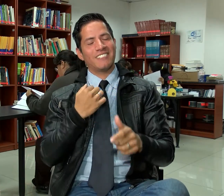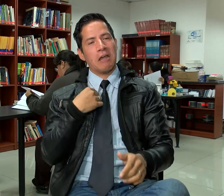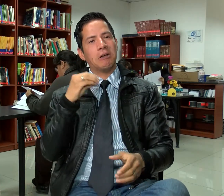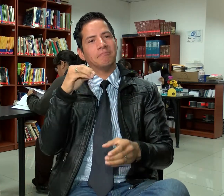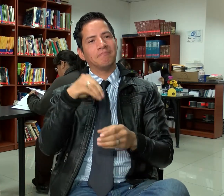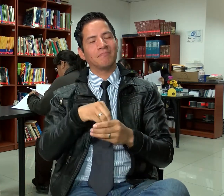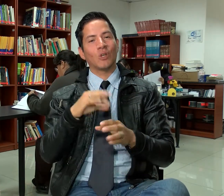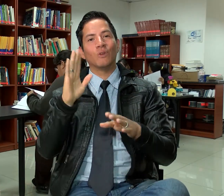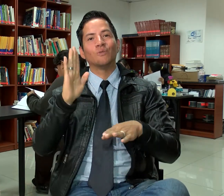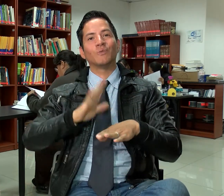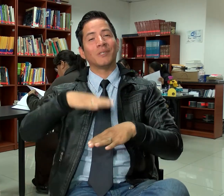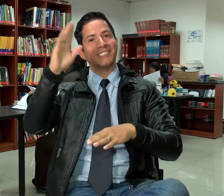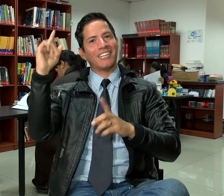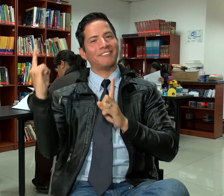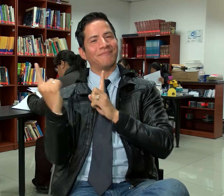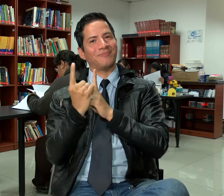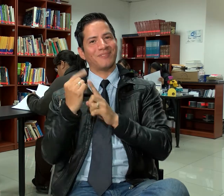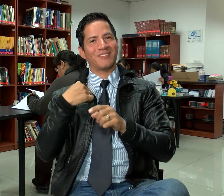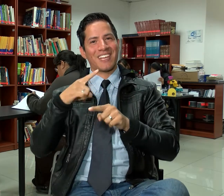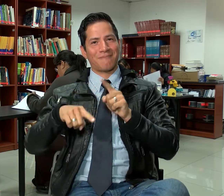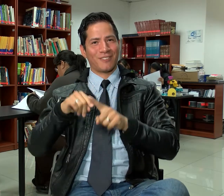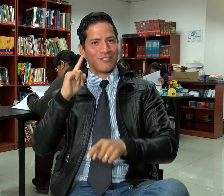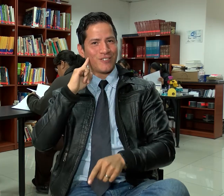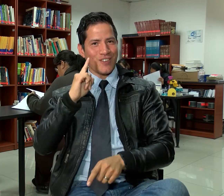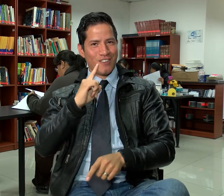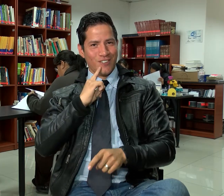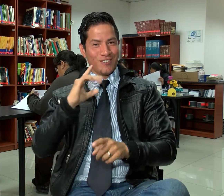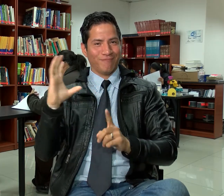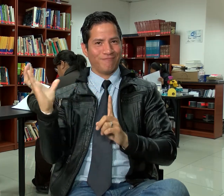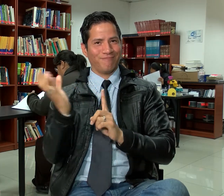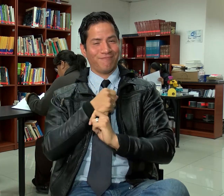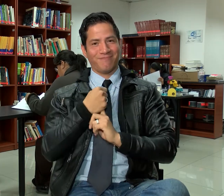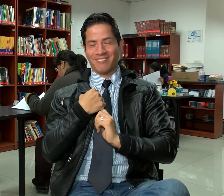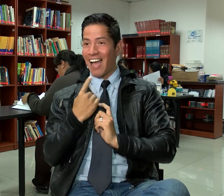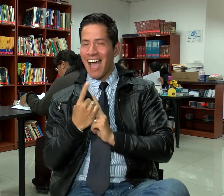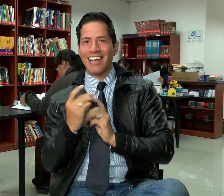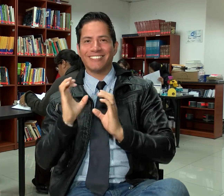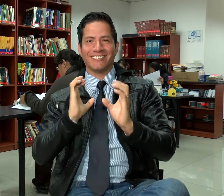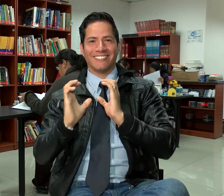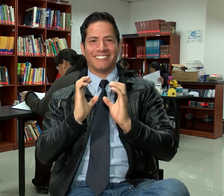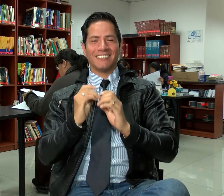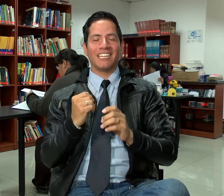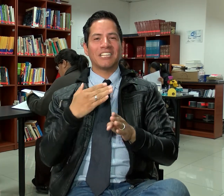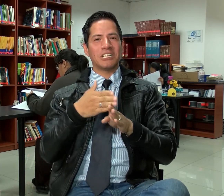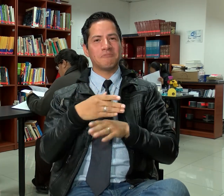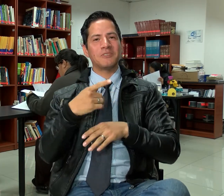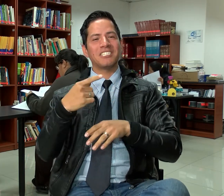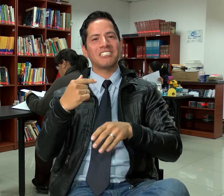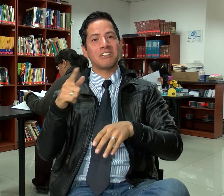cultura de la capital, cómo eran sus fiestas. De hecho, vine en tiempo de fiestas de Quito.